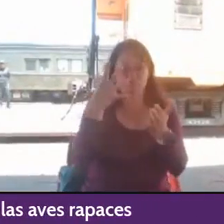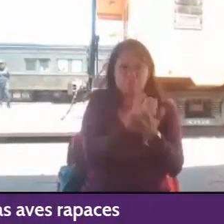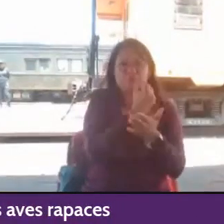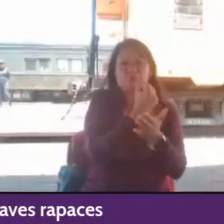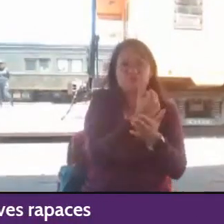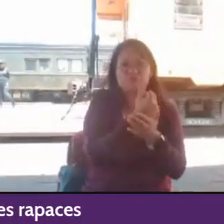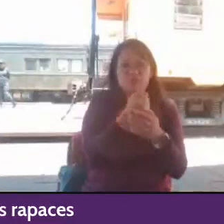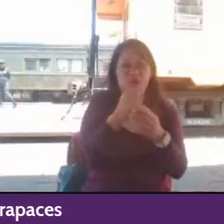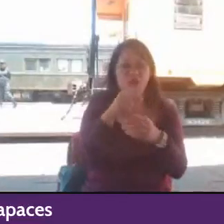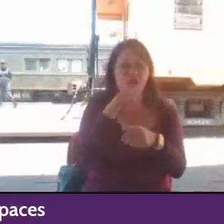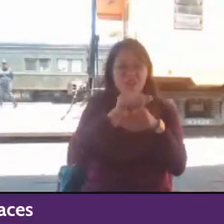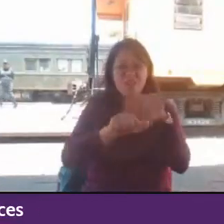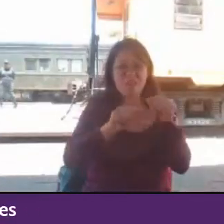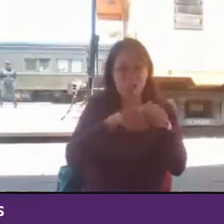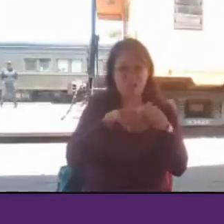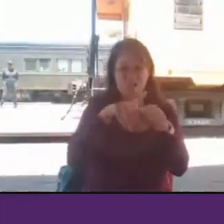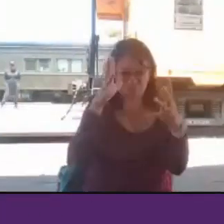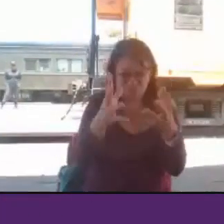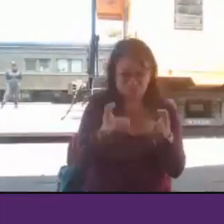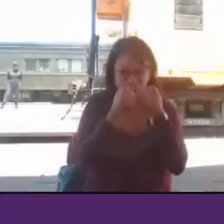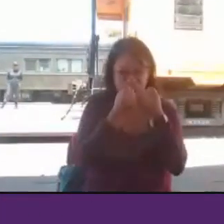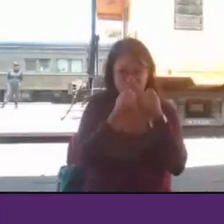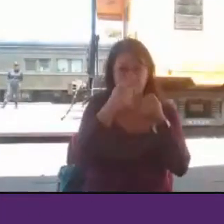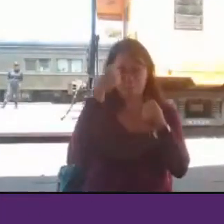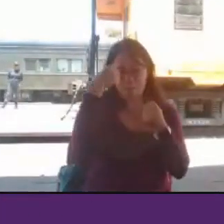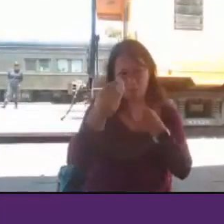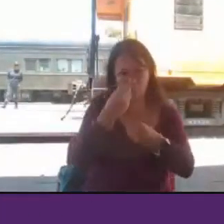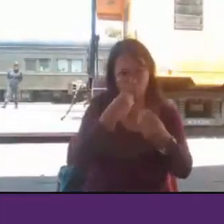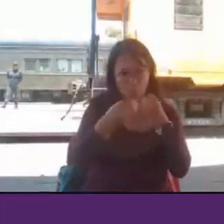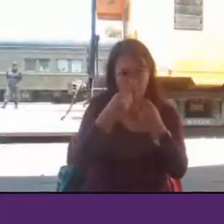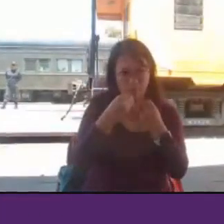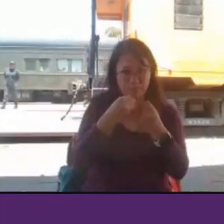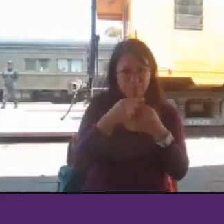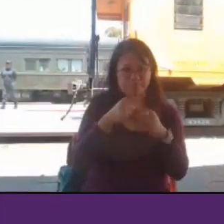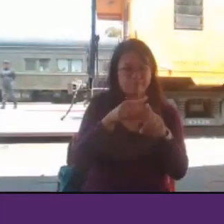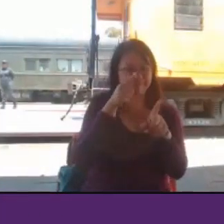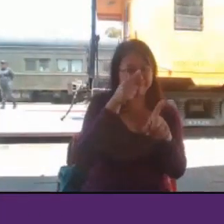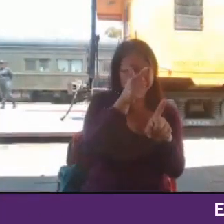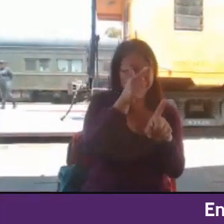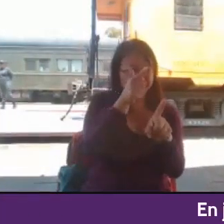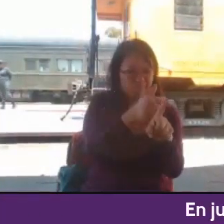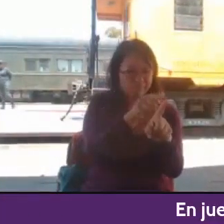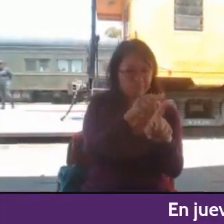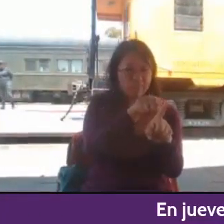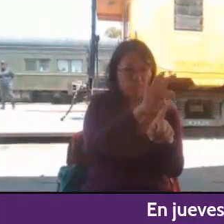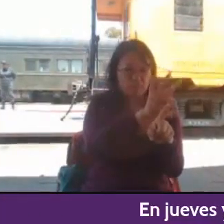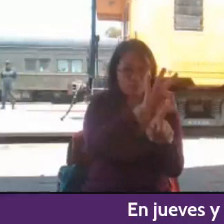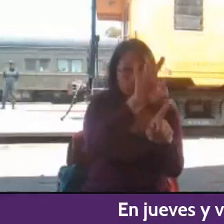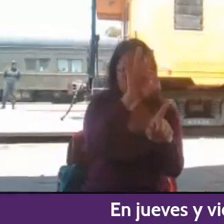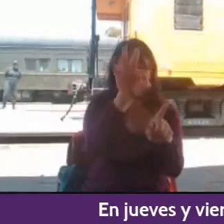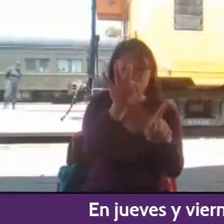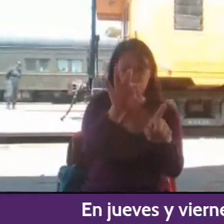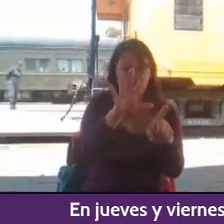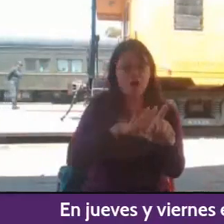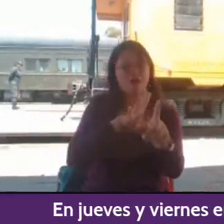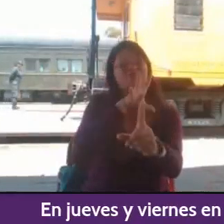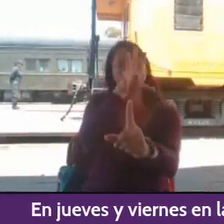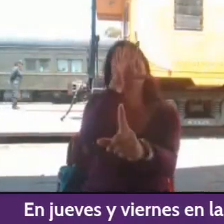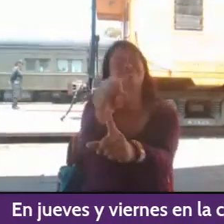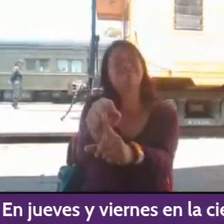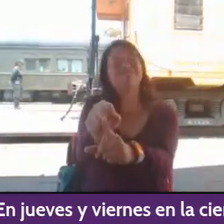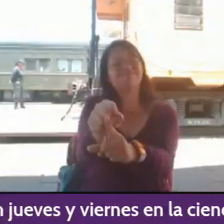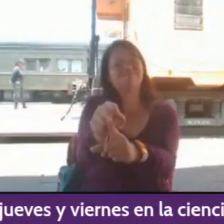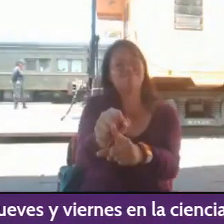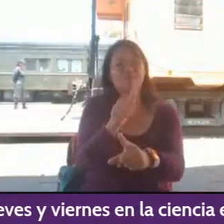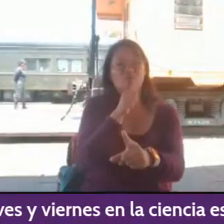mover, yo, águila, me voy a lanzar acá, porque aquí es donde va a llegar, ¿sale? Entonces, su vista es impresionante. Una más.